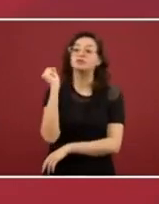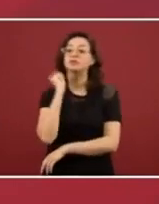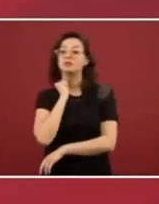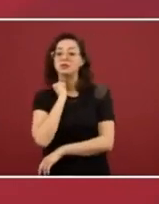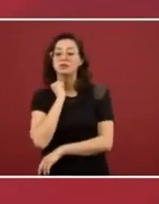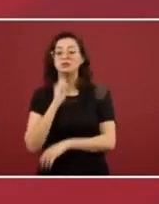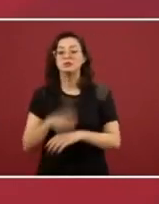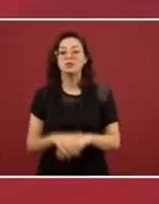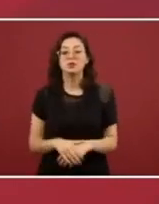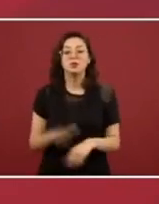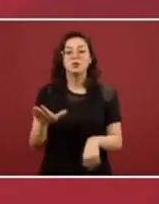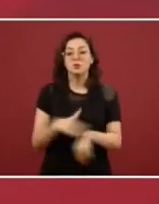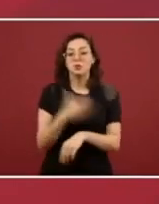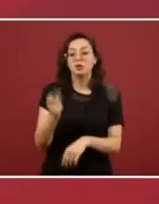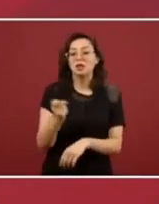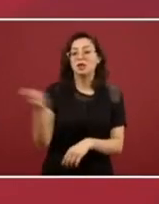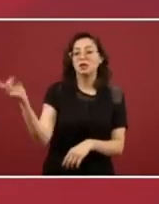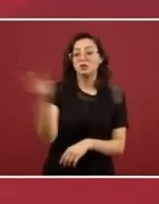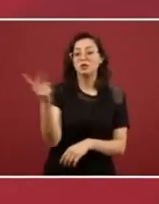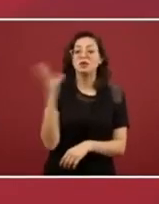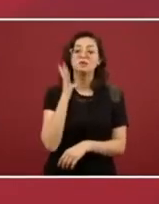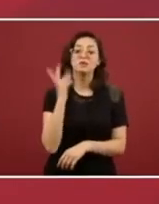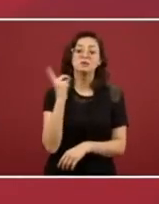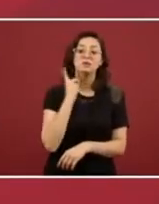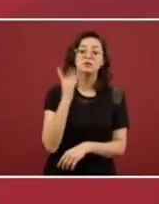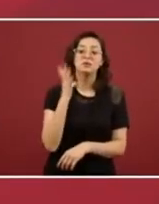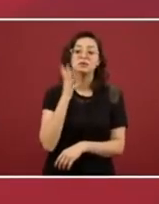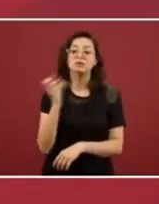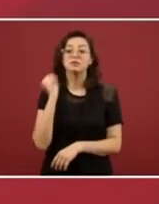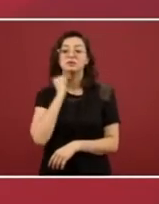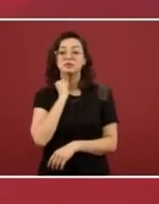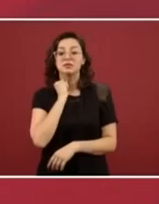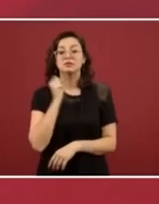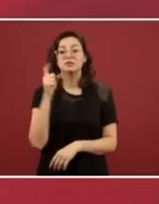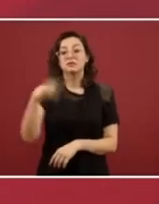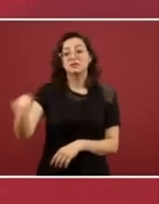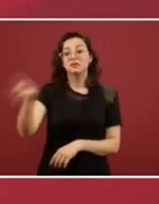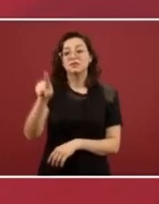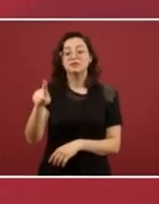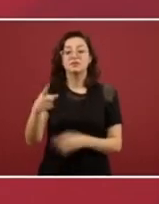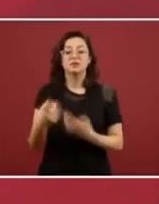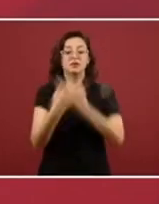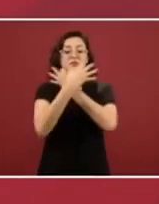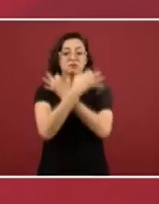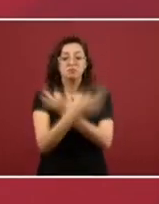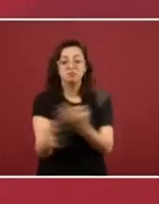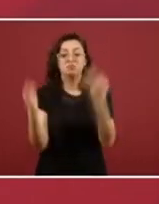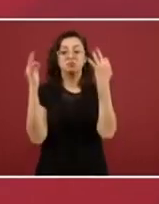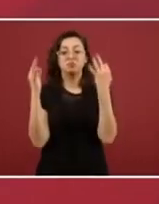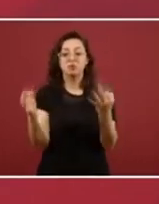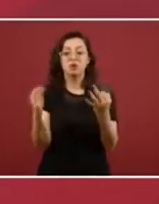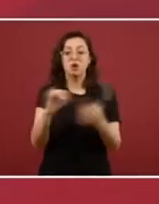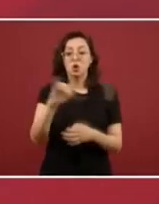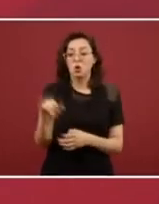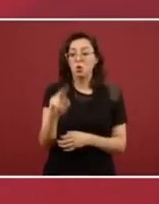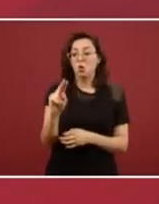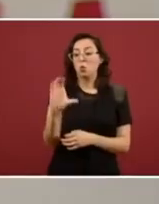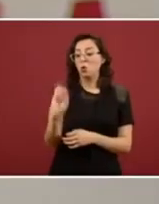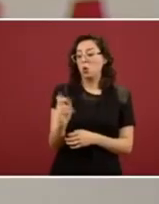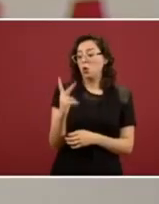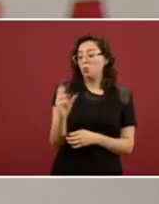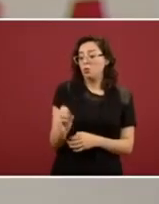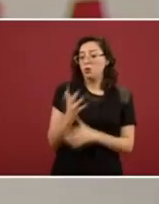han hecho sendos, pronunciamientos, en el caso de los diputados, de manera formal por parte de la Junta de Coordinación